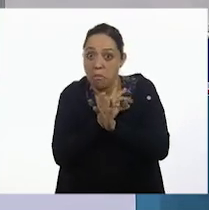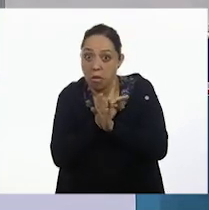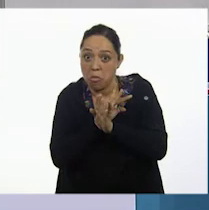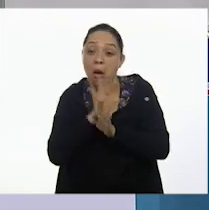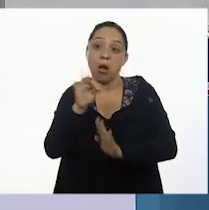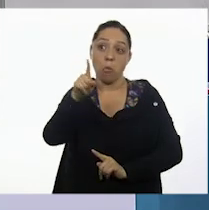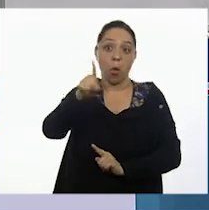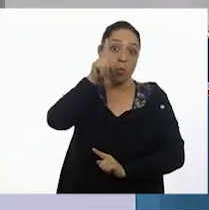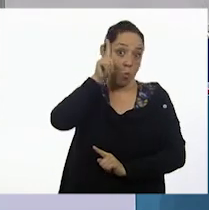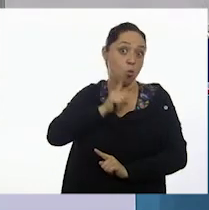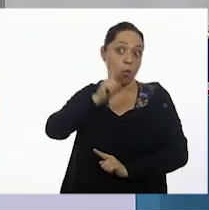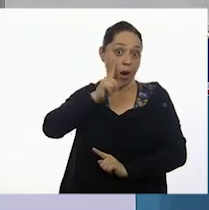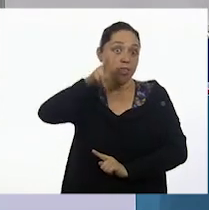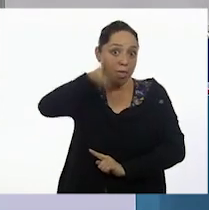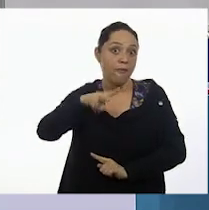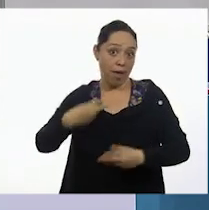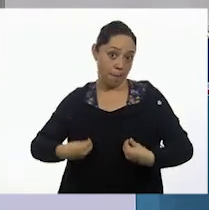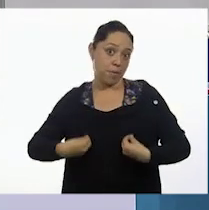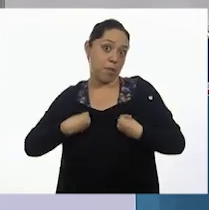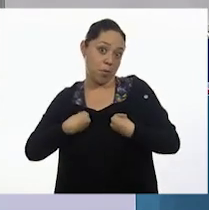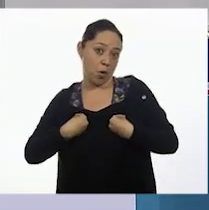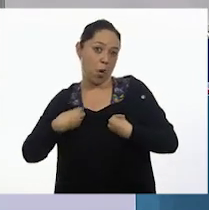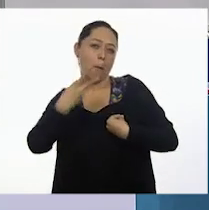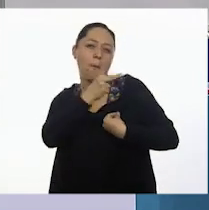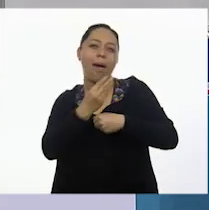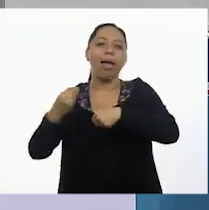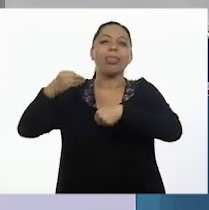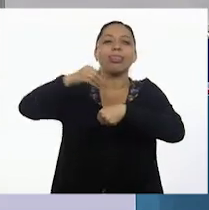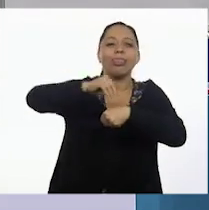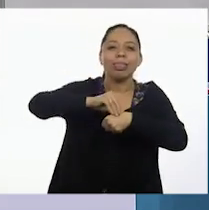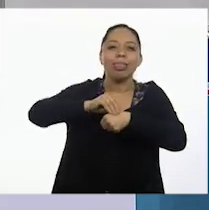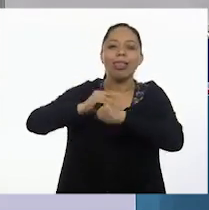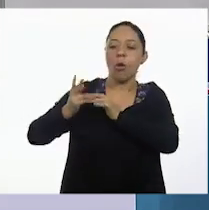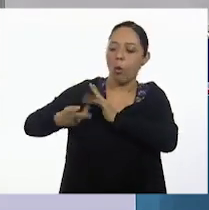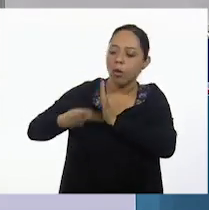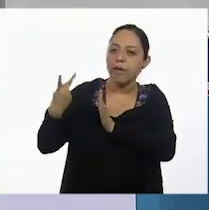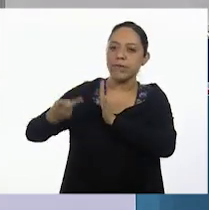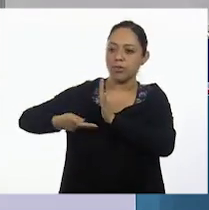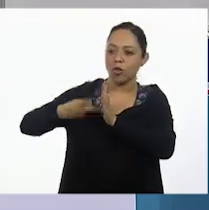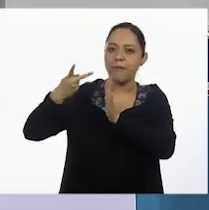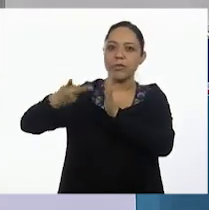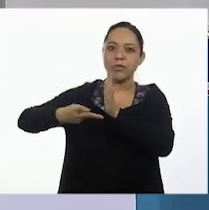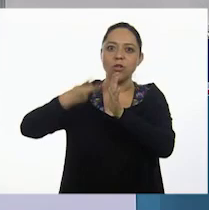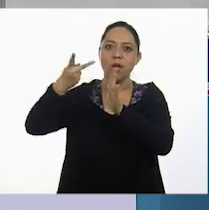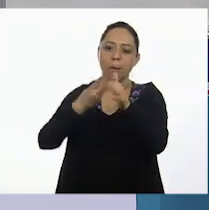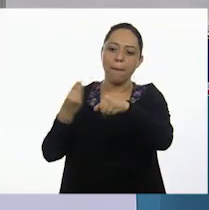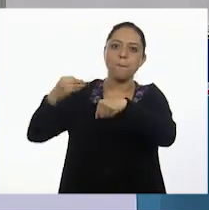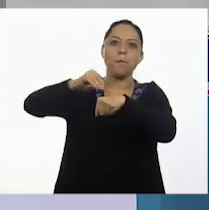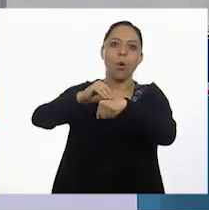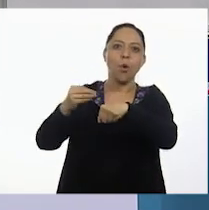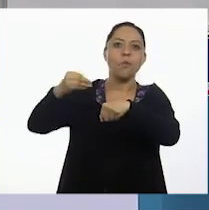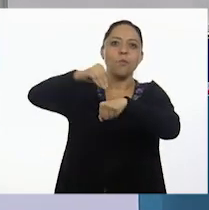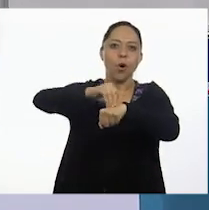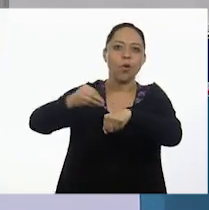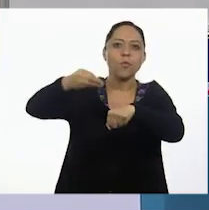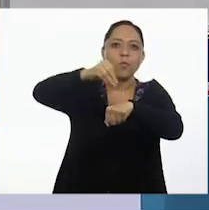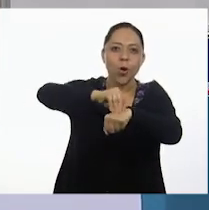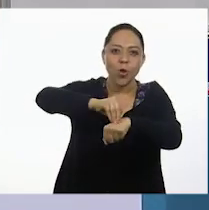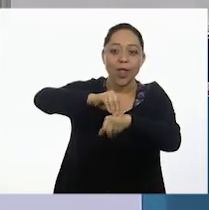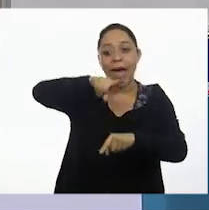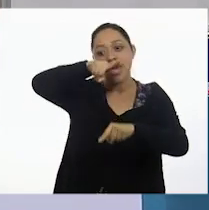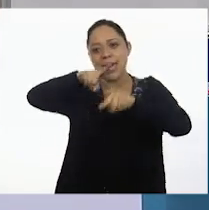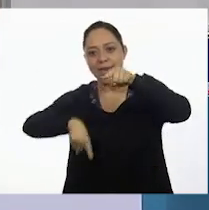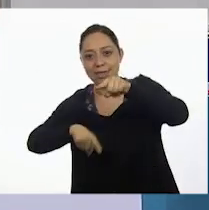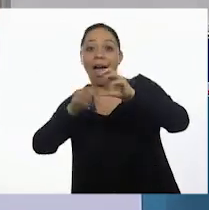puede ser fantasía o, al ser contada una y otra vez, algunos datos han sido modificados, otros omitidos o